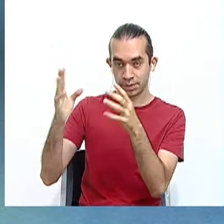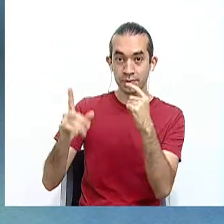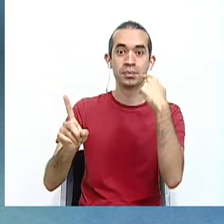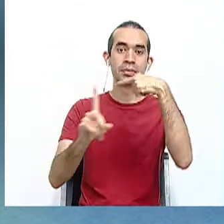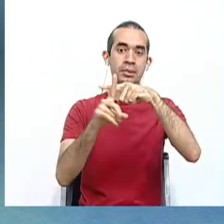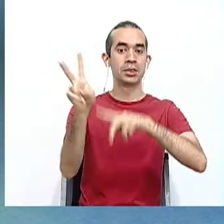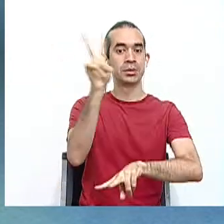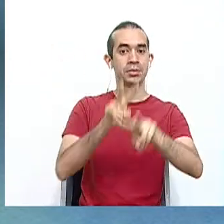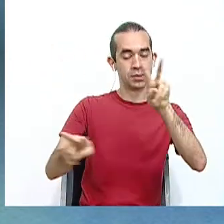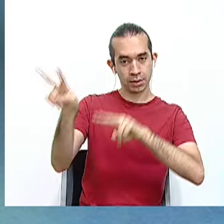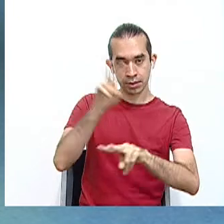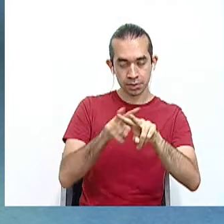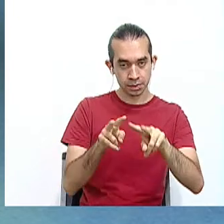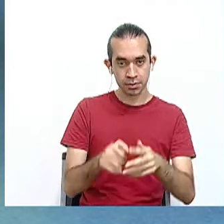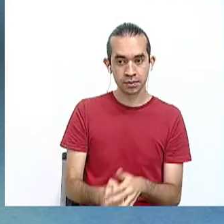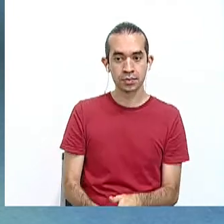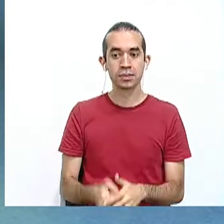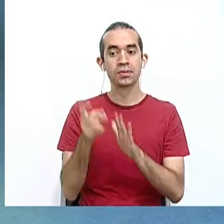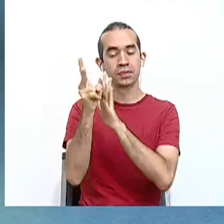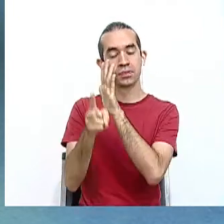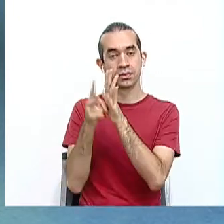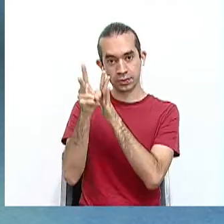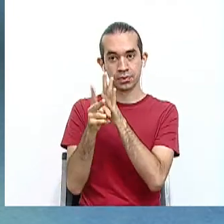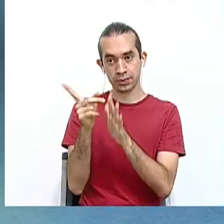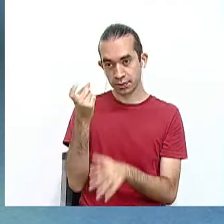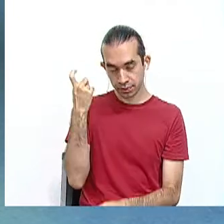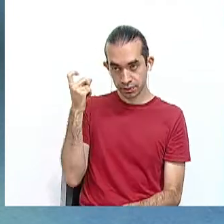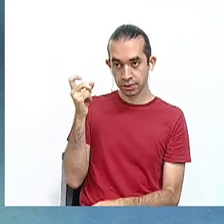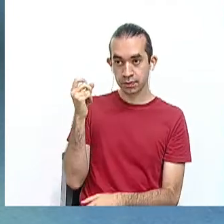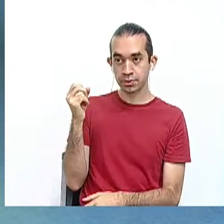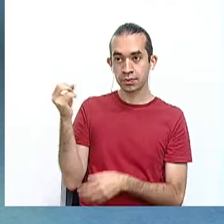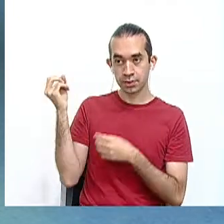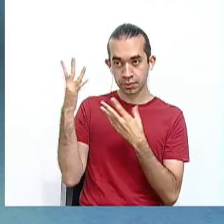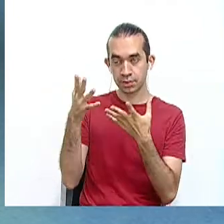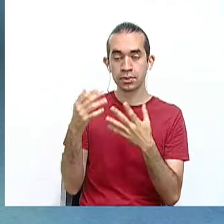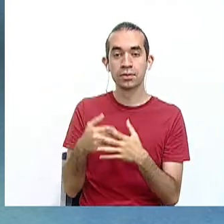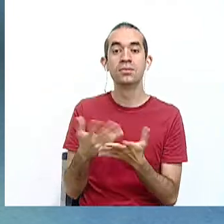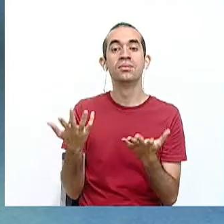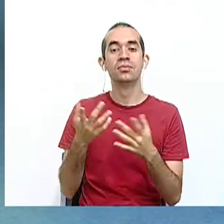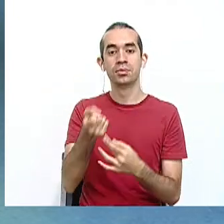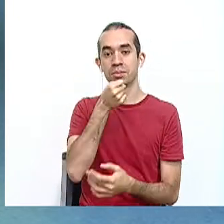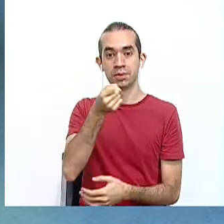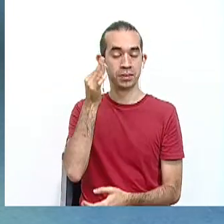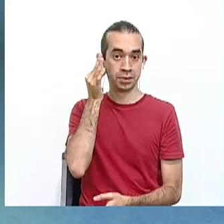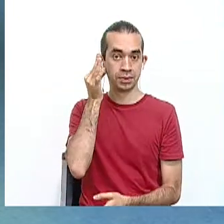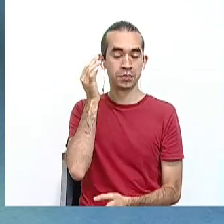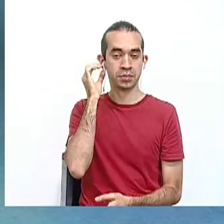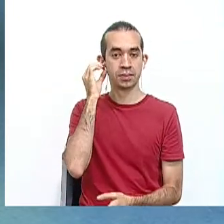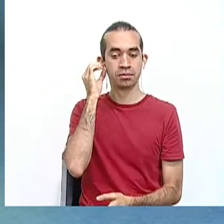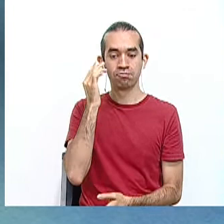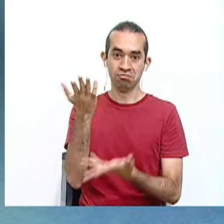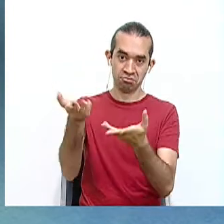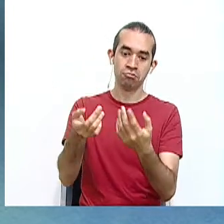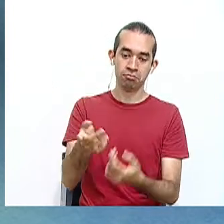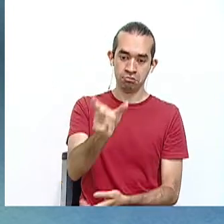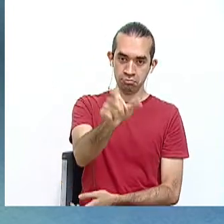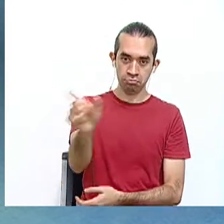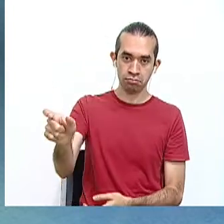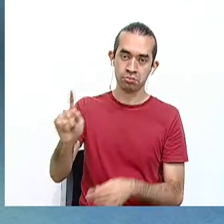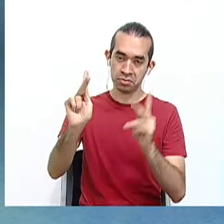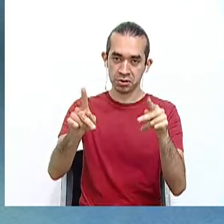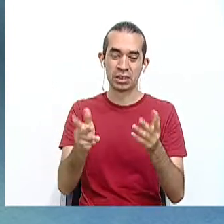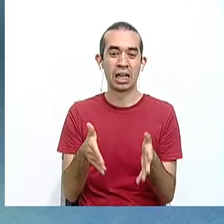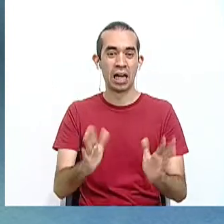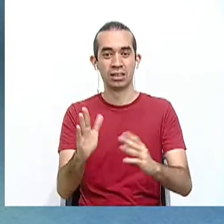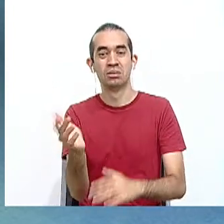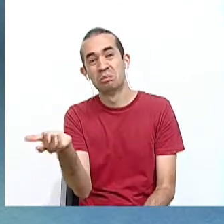su apreciación. En el video que acabamos de observar, la reportera presenta la vida de los indigentes,